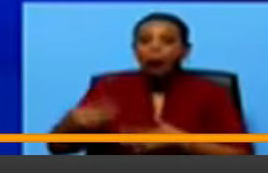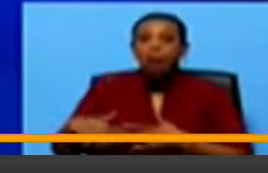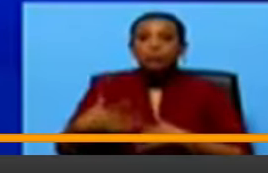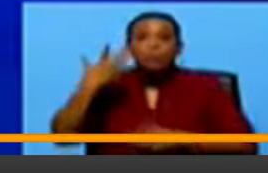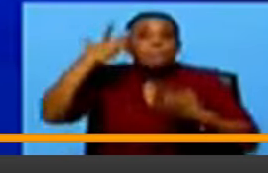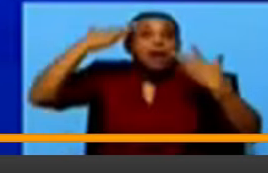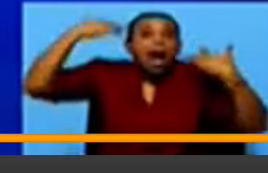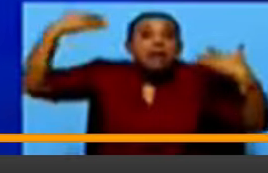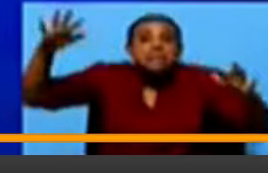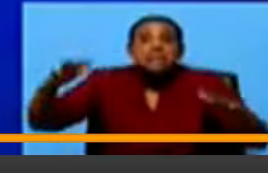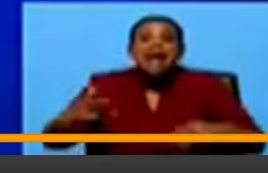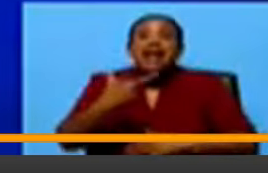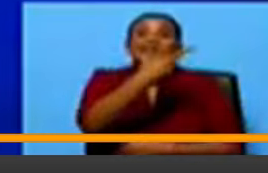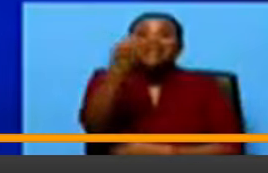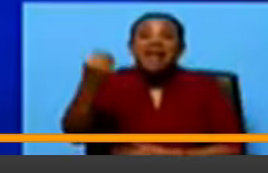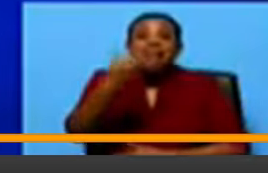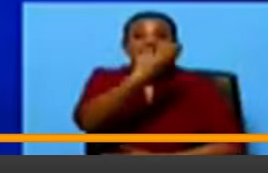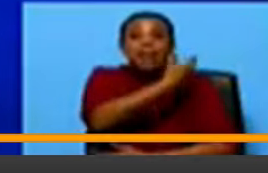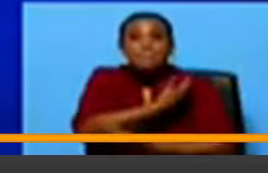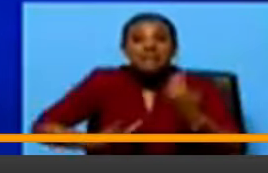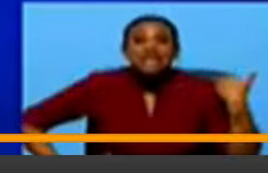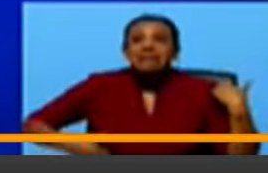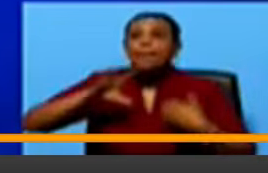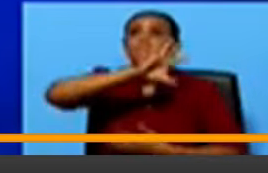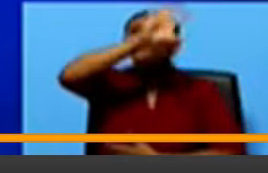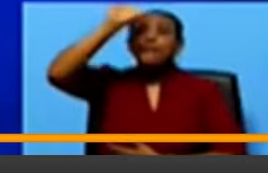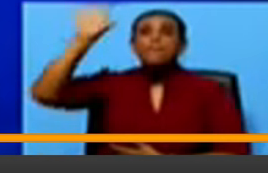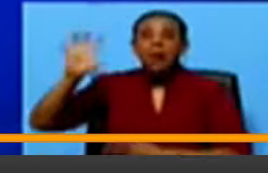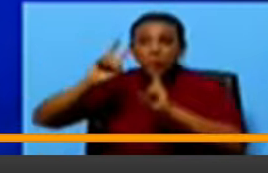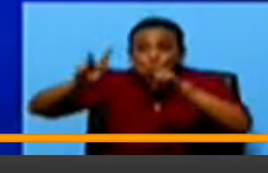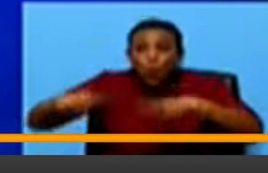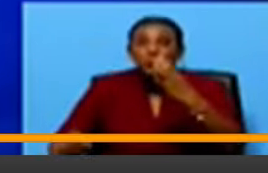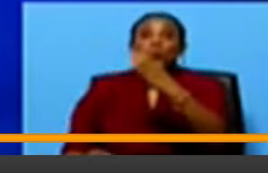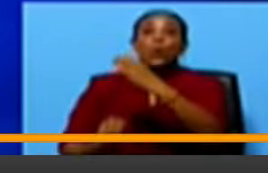Imagínense ustedes, había 30 jefes de Estado del mundo nuevo,